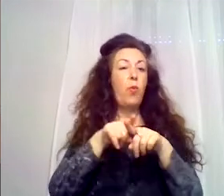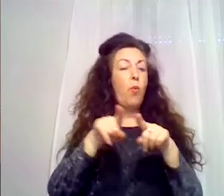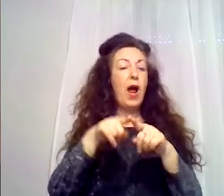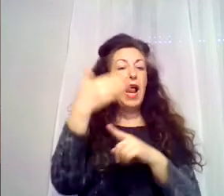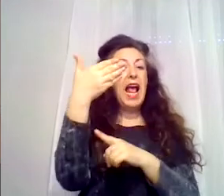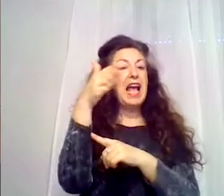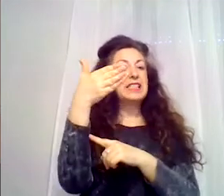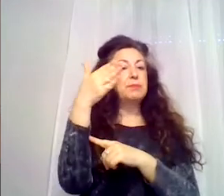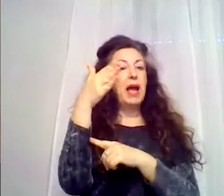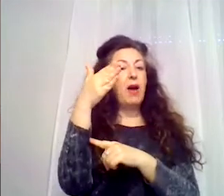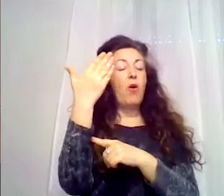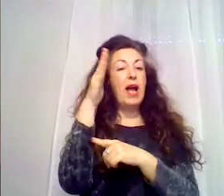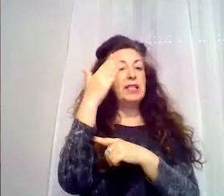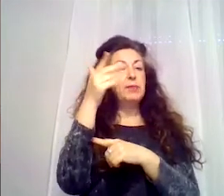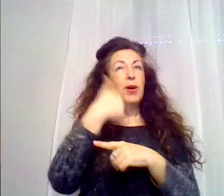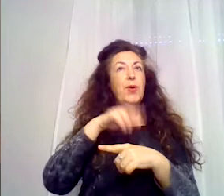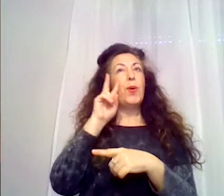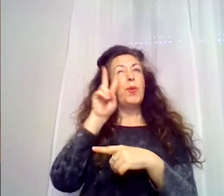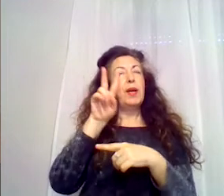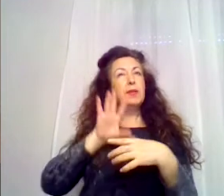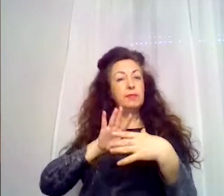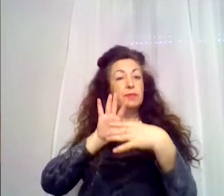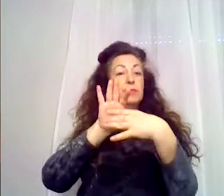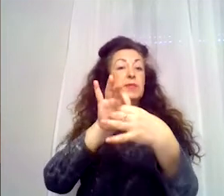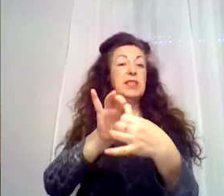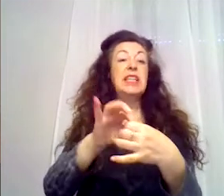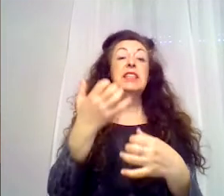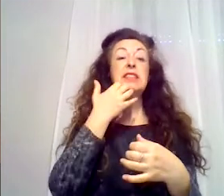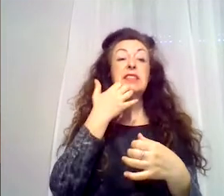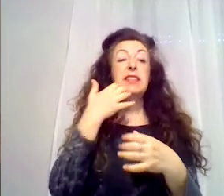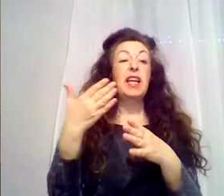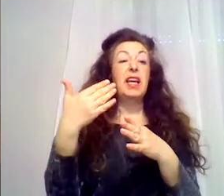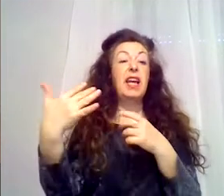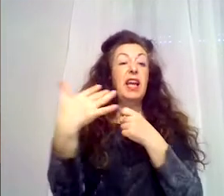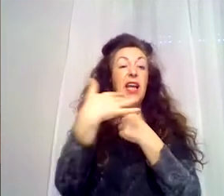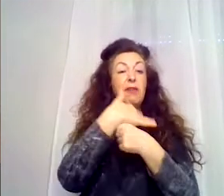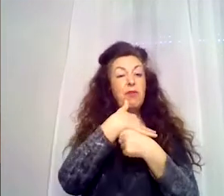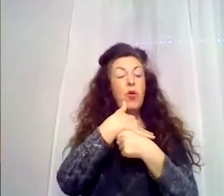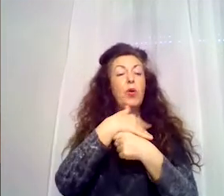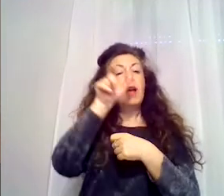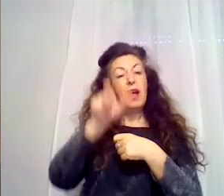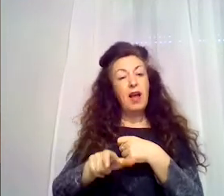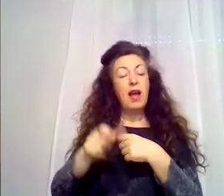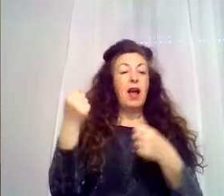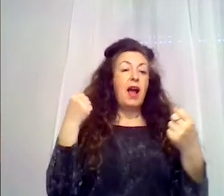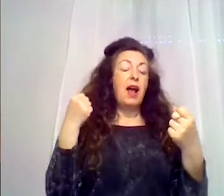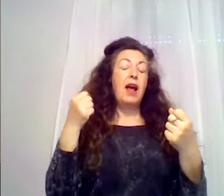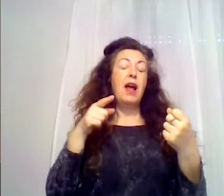de todos los tiempos, ya que, ¿verdad?, en fin, iremos condicionados por una mancha que nos impedirá